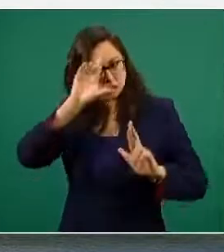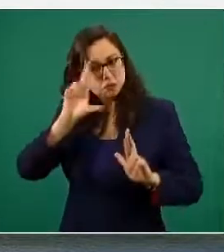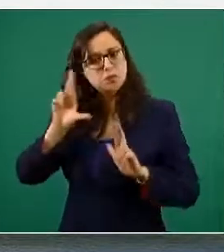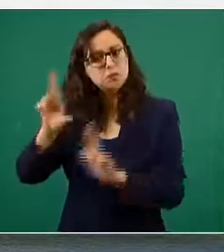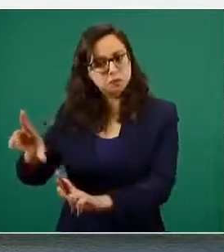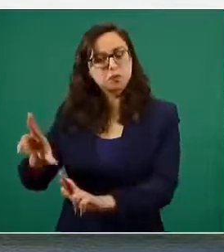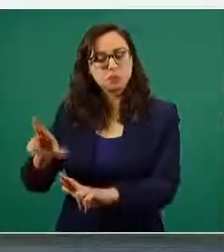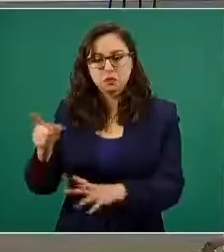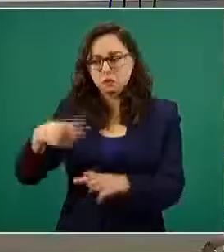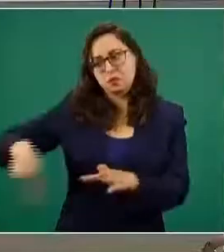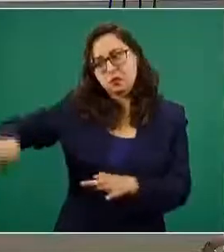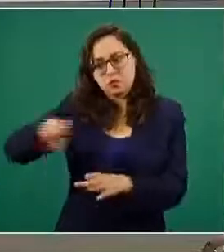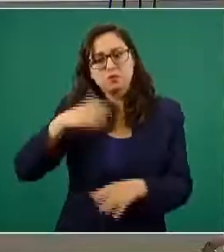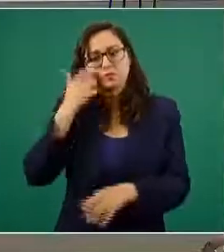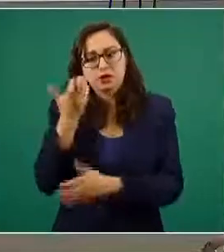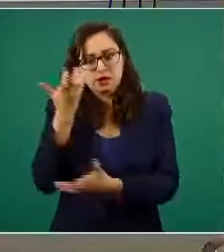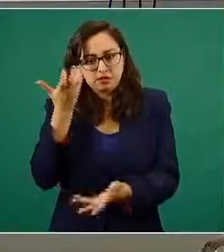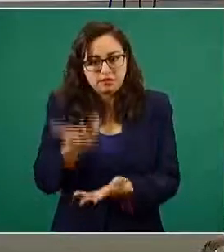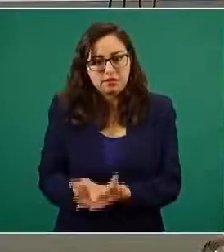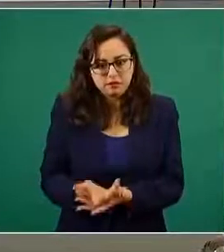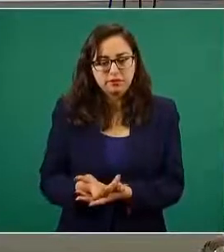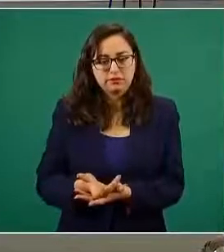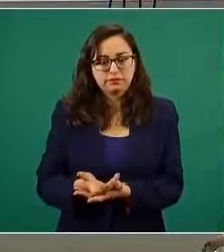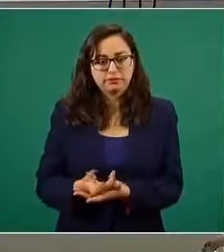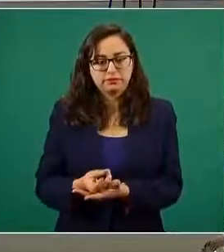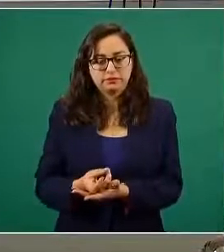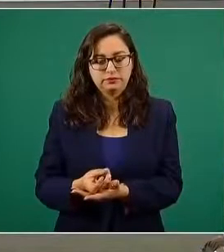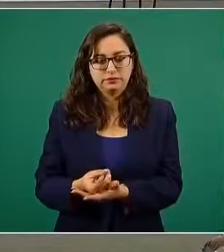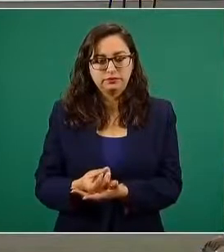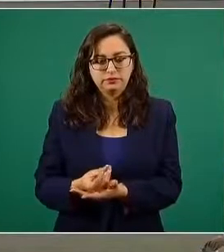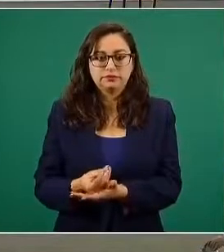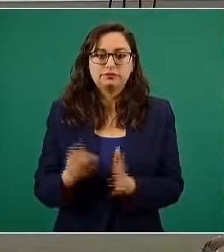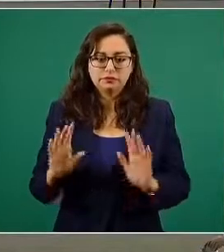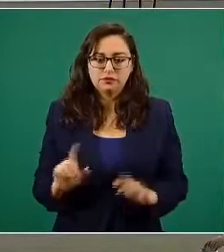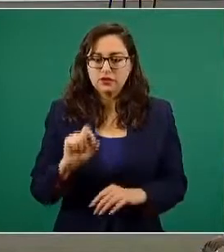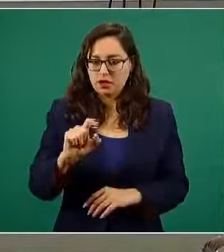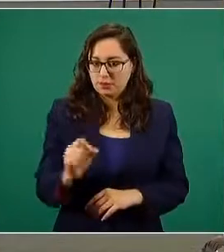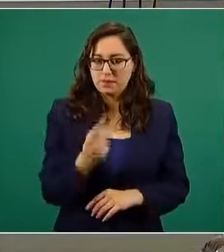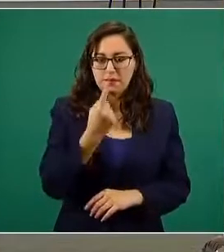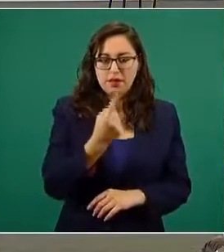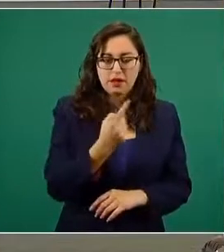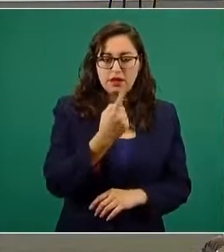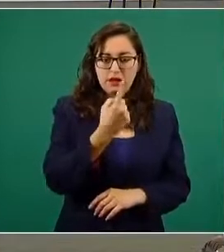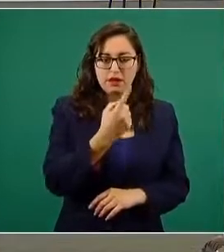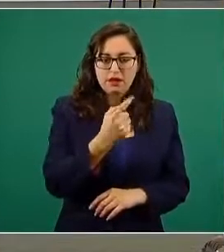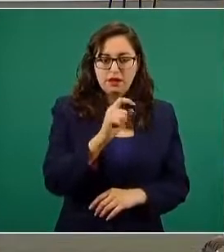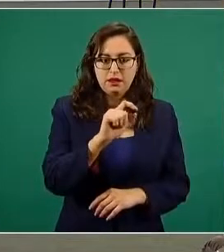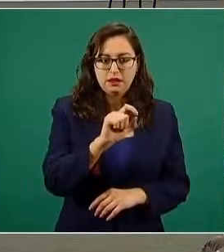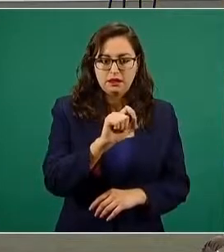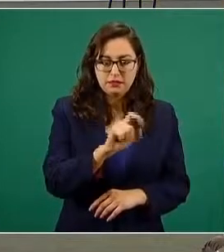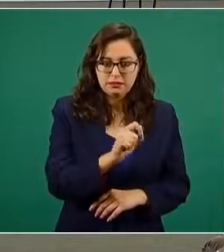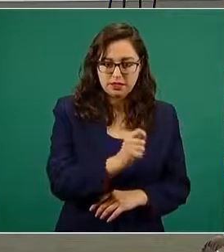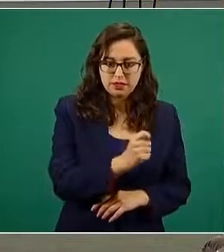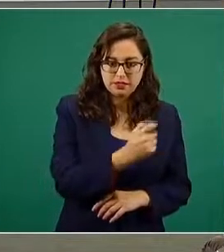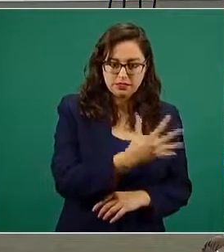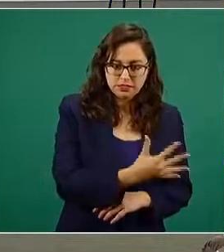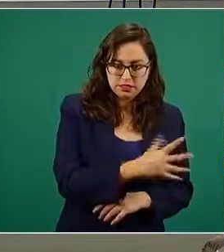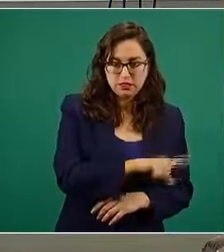compañeras del personal de salud. Optamos por dejar el receso el día 21, lo mismo que el día